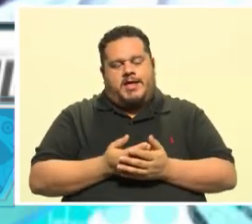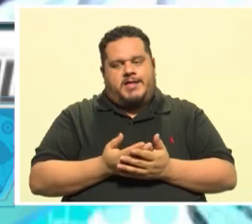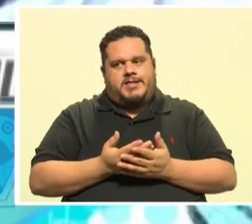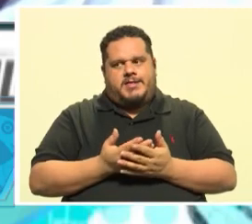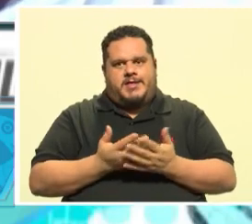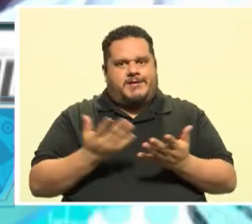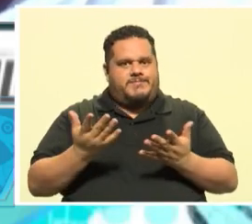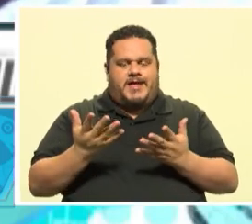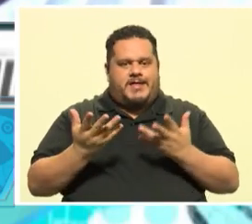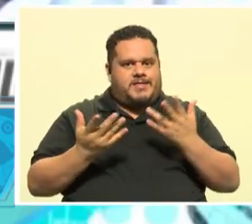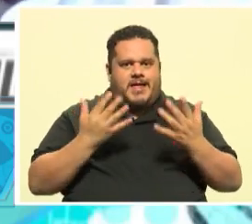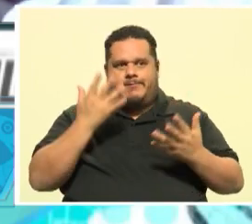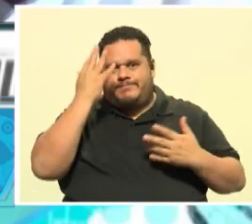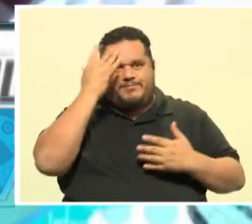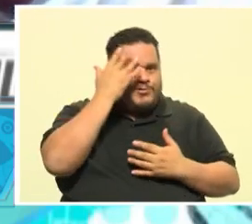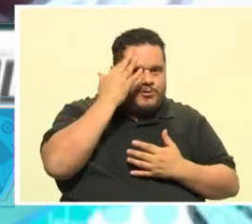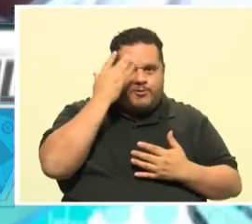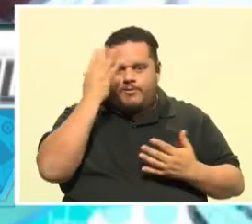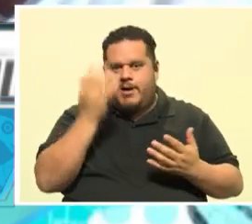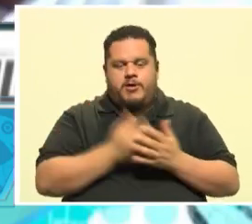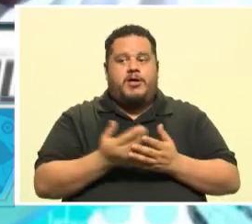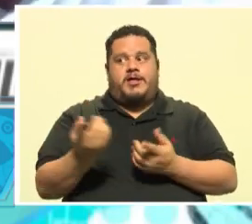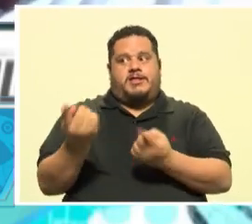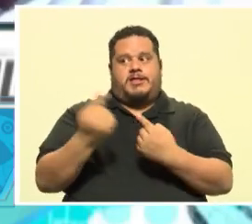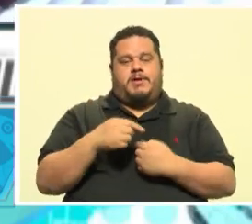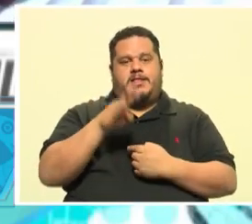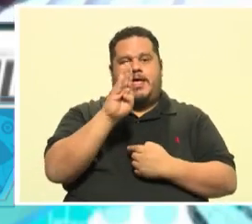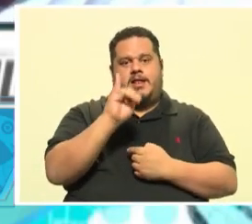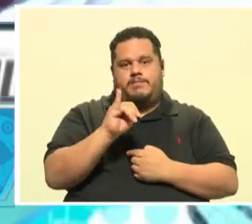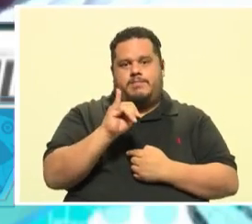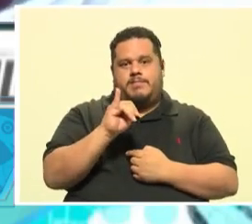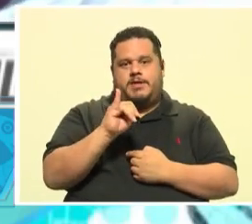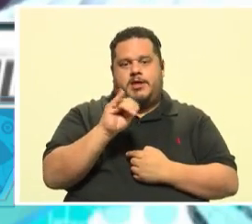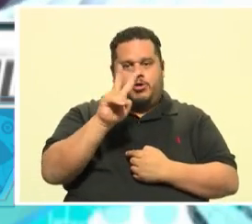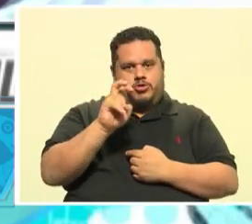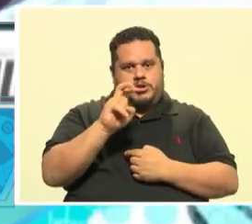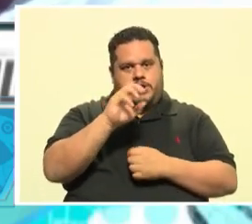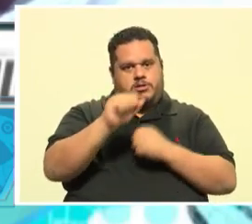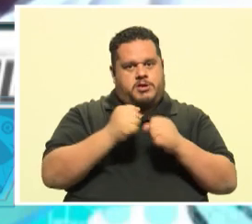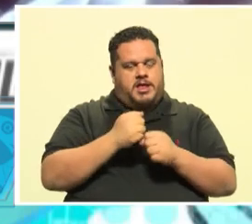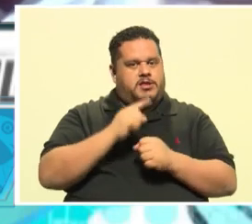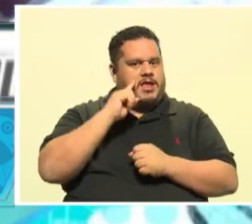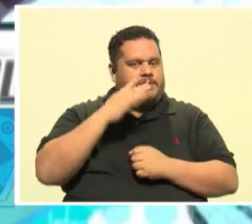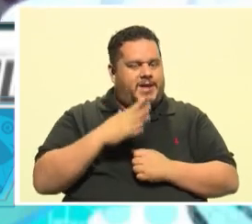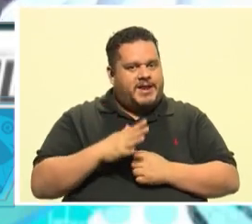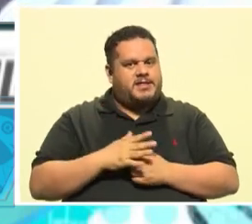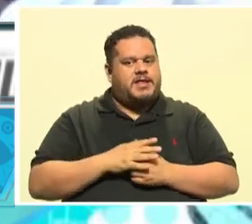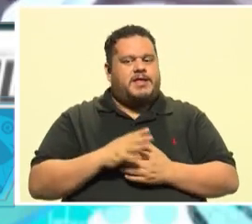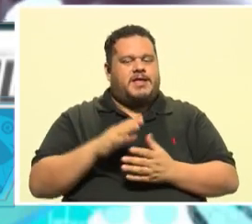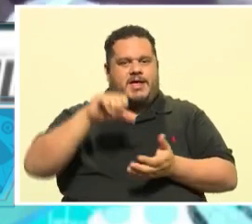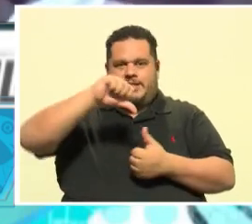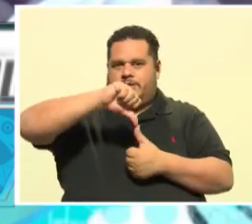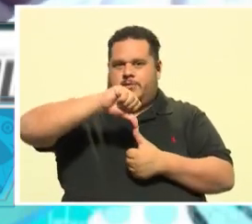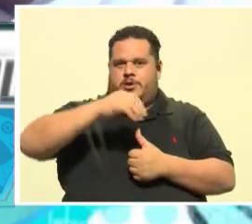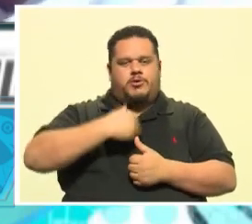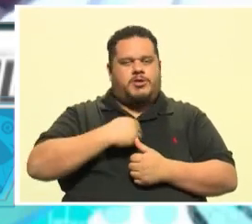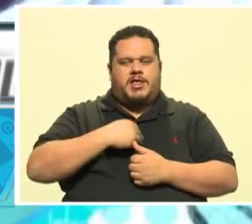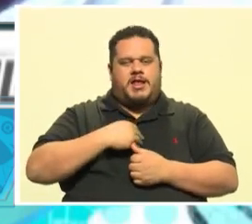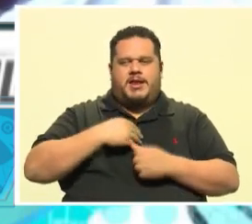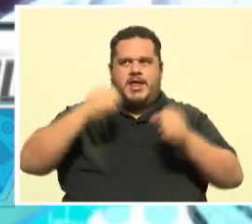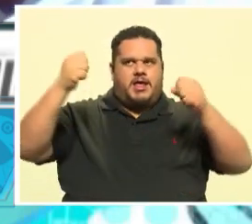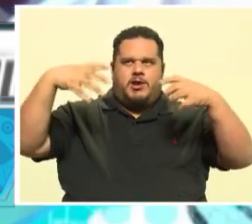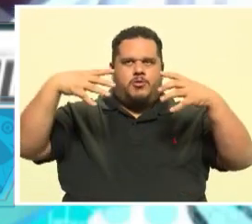salir no es una decisión, es una obligación. Y yo pienso que tarde o temprano volverá a salir la gente. Eso es